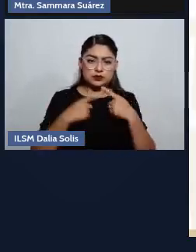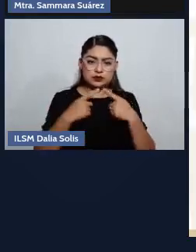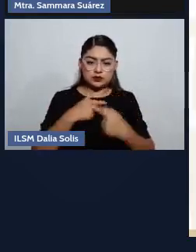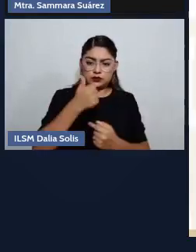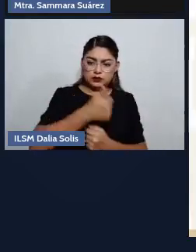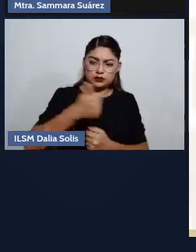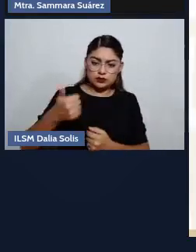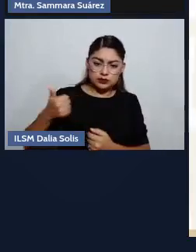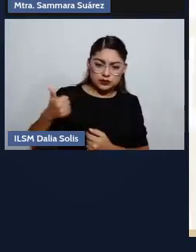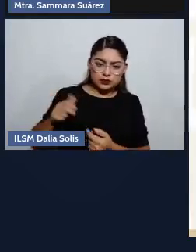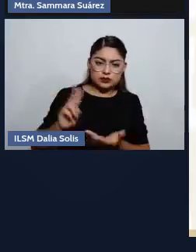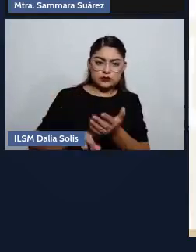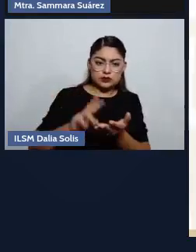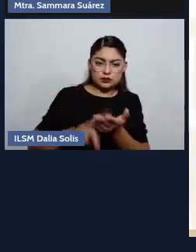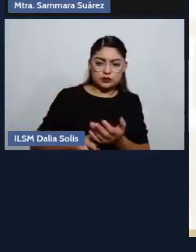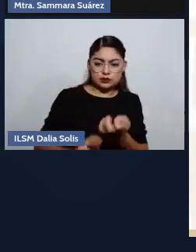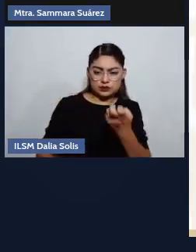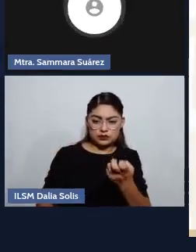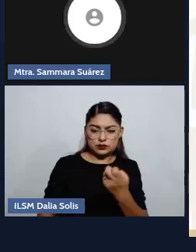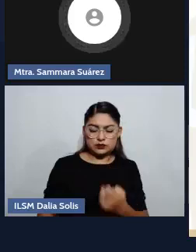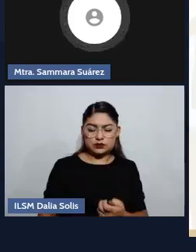ciudadanos, ¿no? No sé si quedó